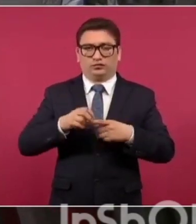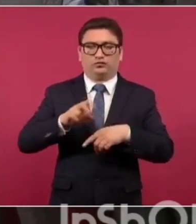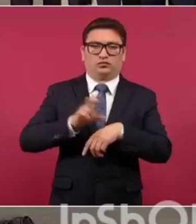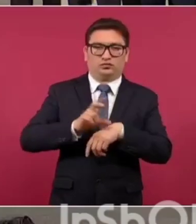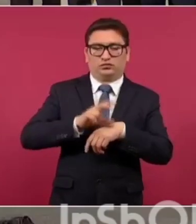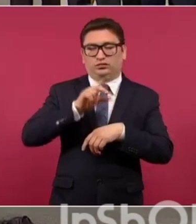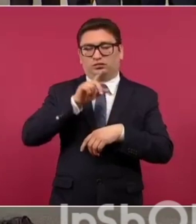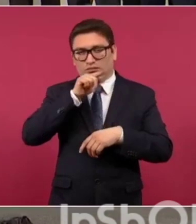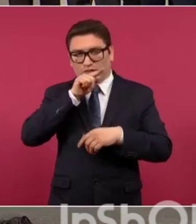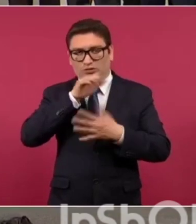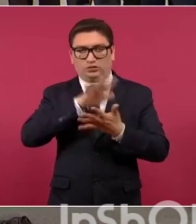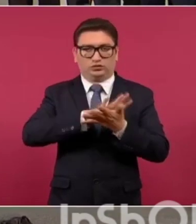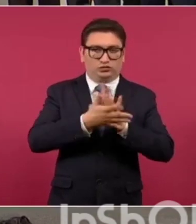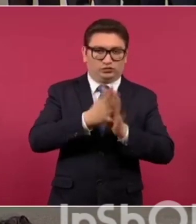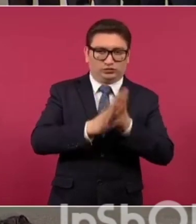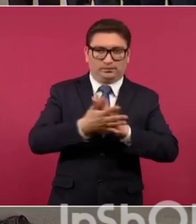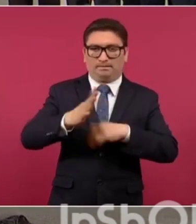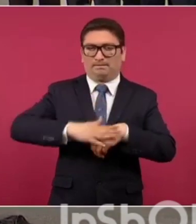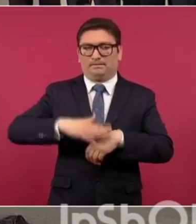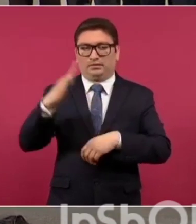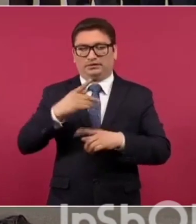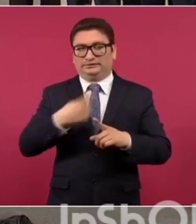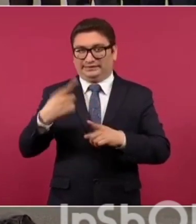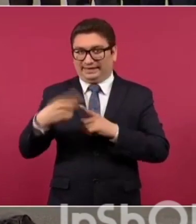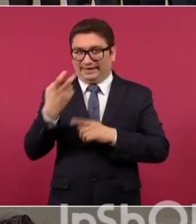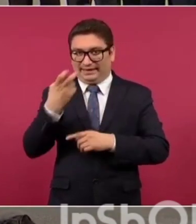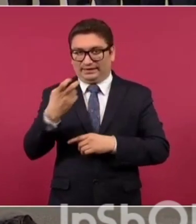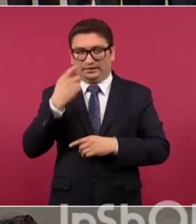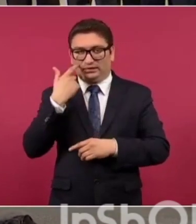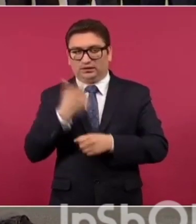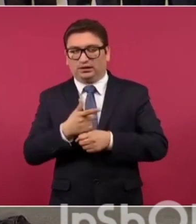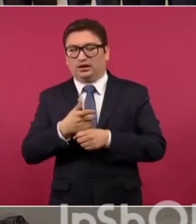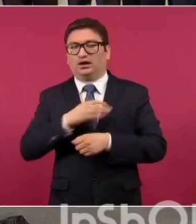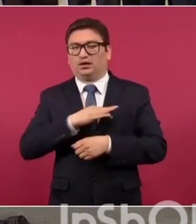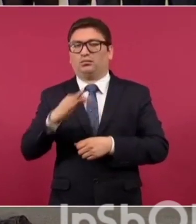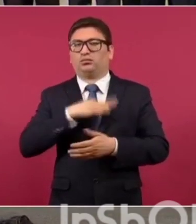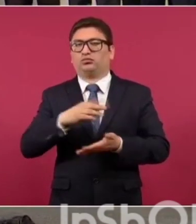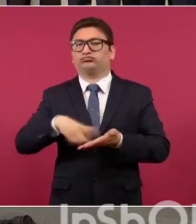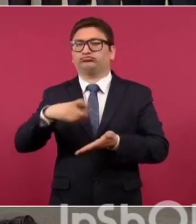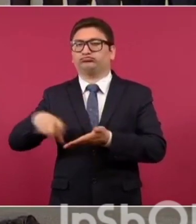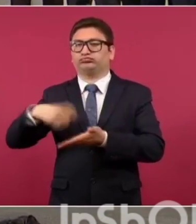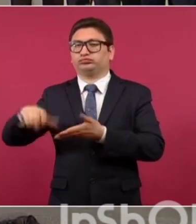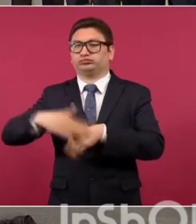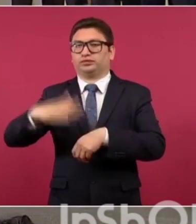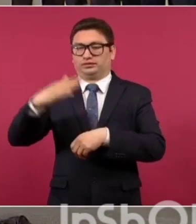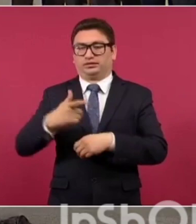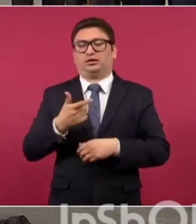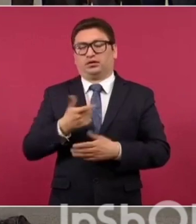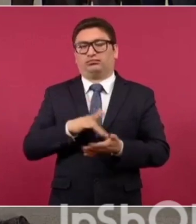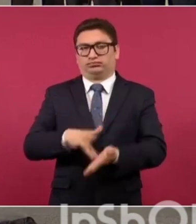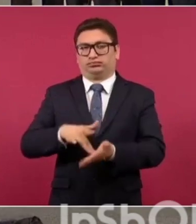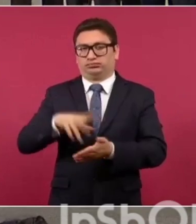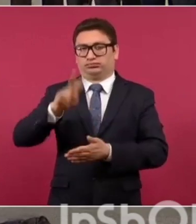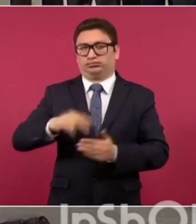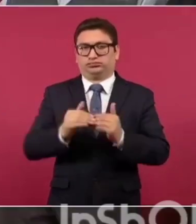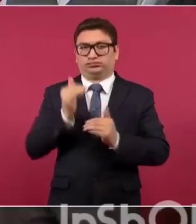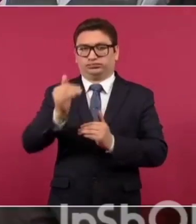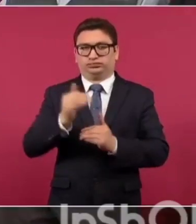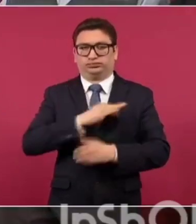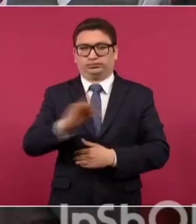pollo, más tortilla, ahí es donde vemos si realmente se